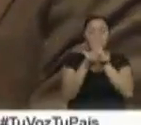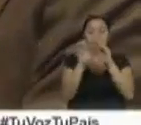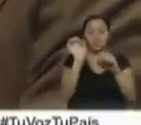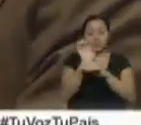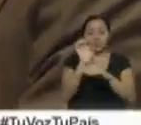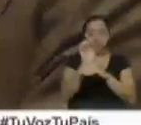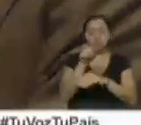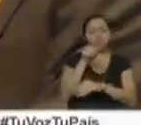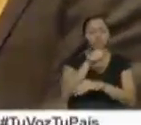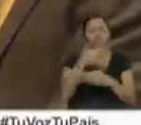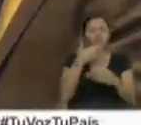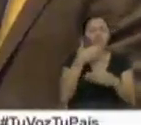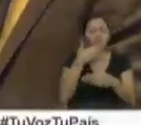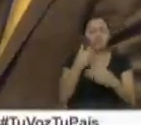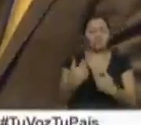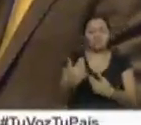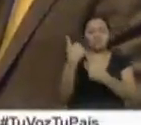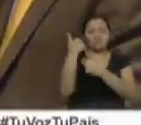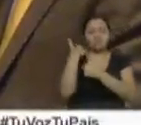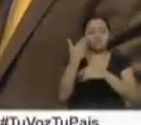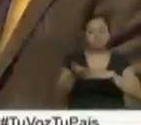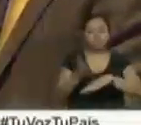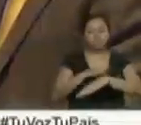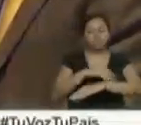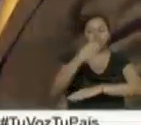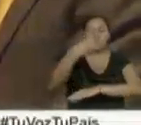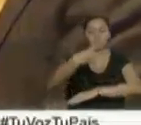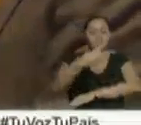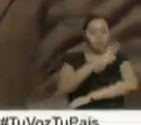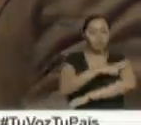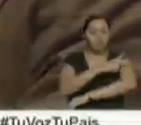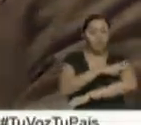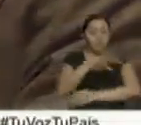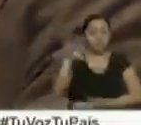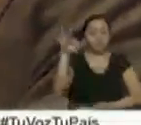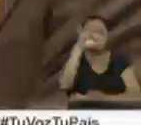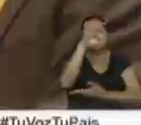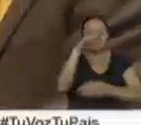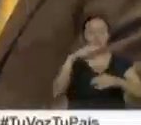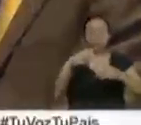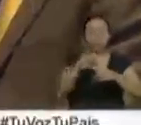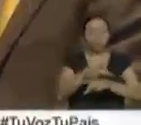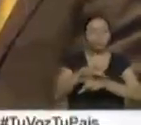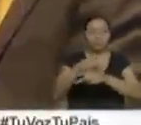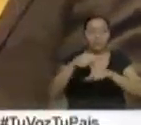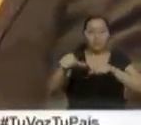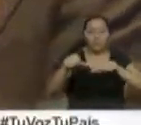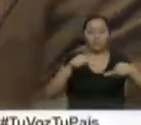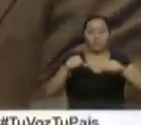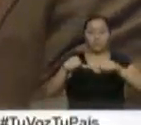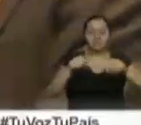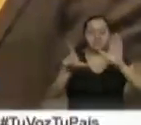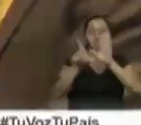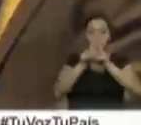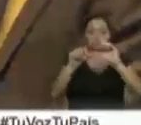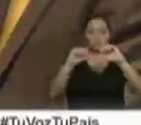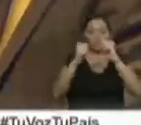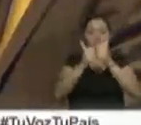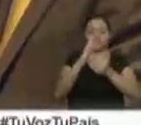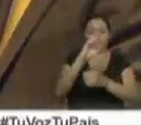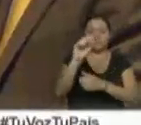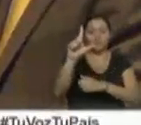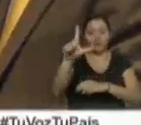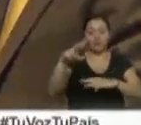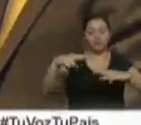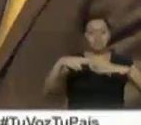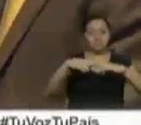del Ecuador el cargo para el cual usted ha sido electo y designado en el Consejo de la